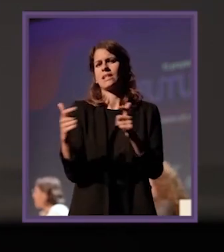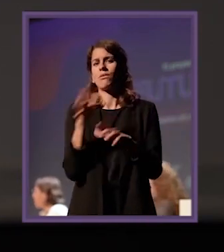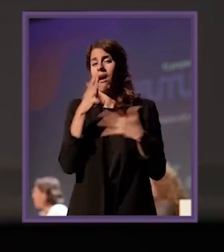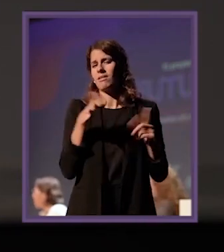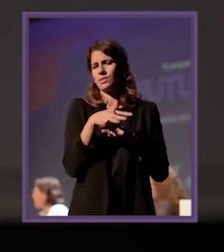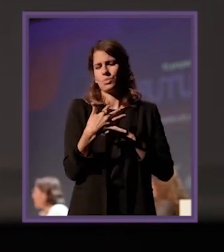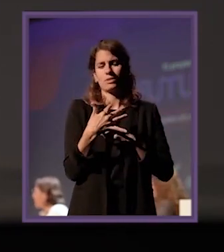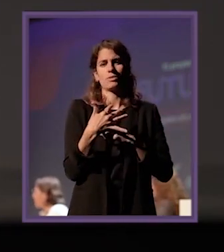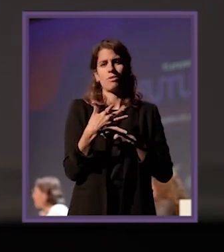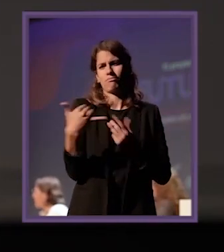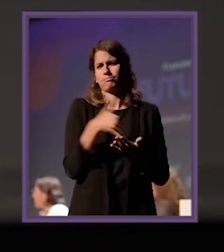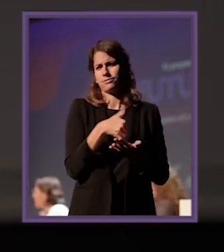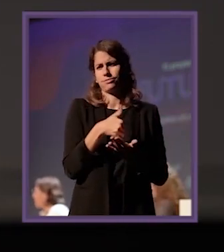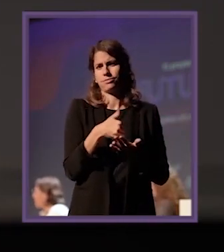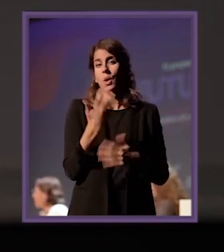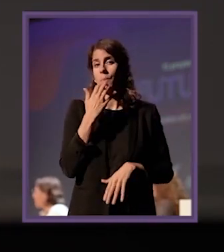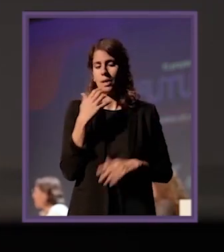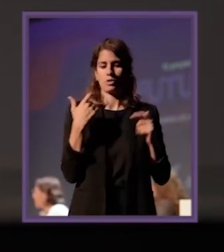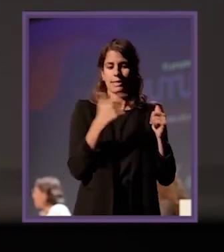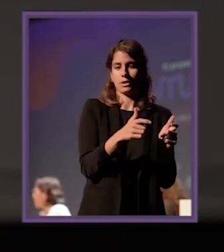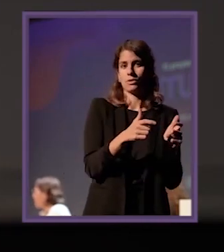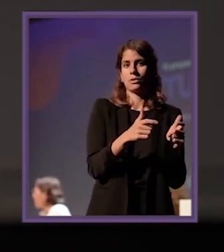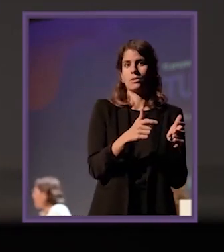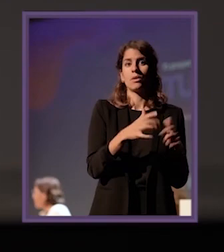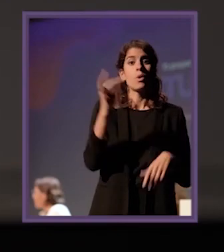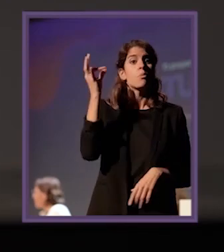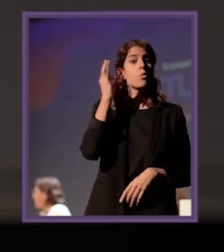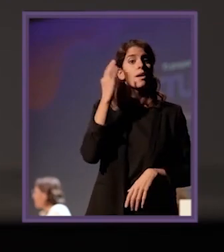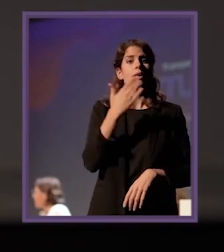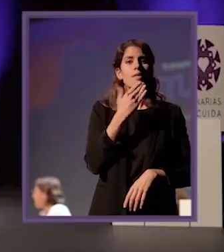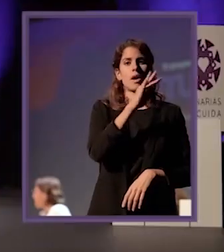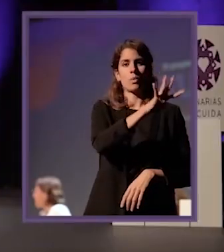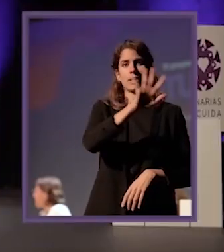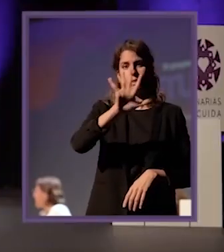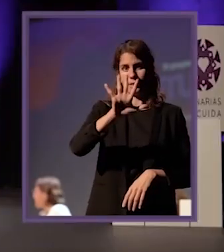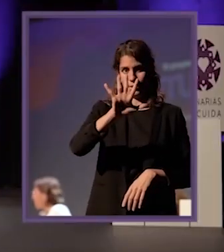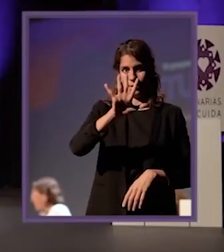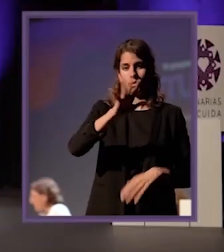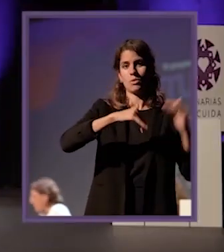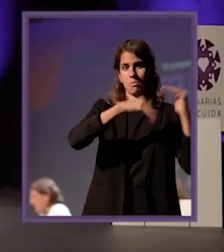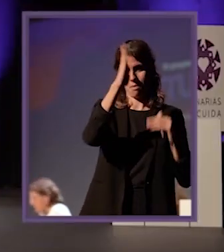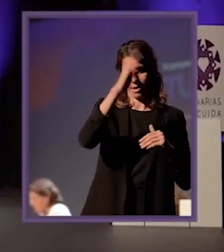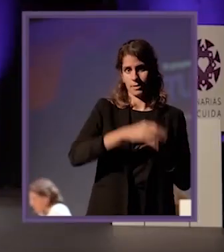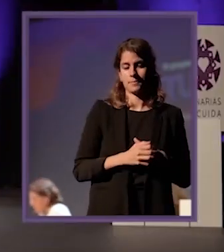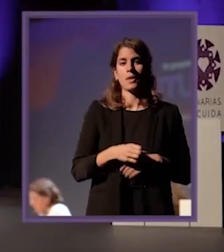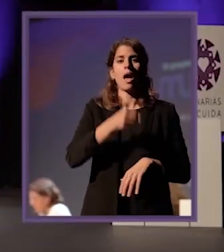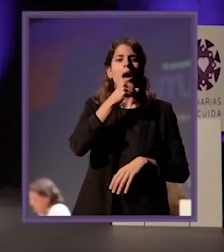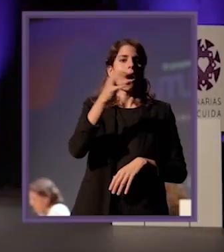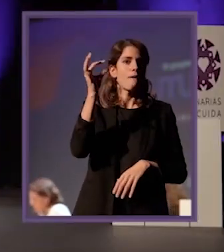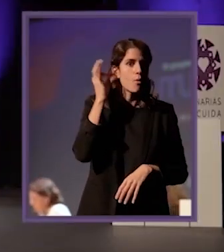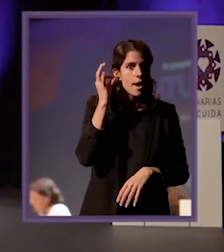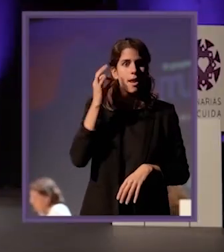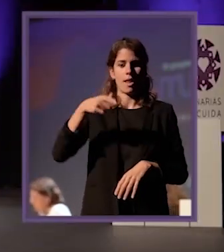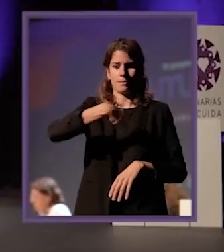precarizados de la población, como son las mujeres mayores de 45 años. Nuestras abuelas, nuestras madres se